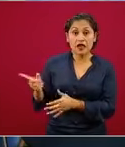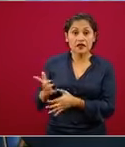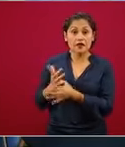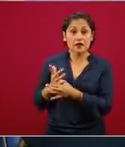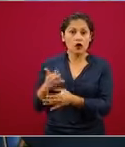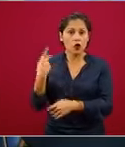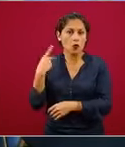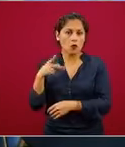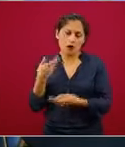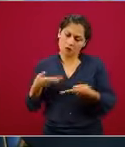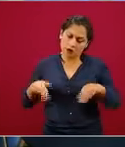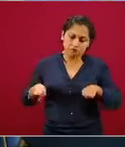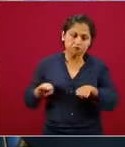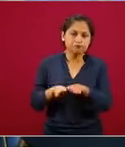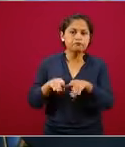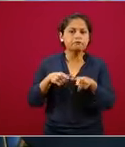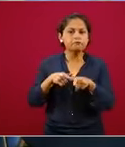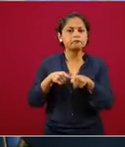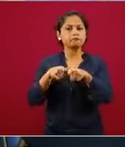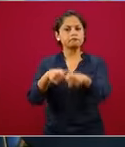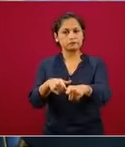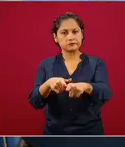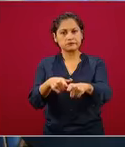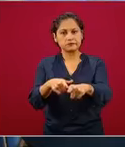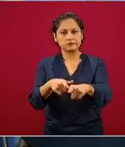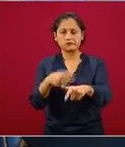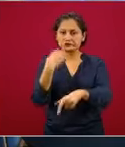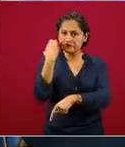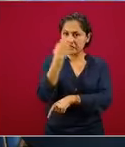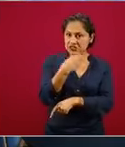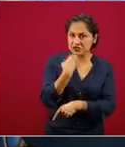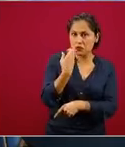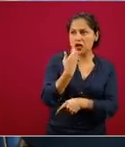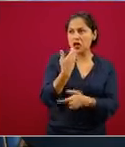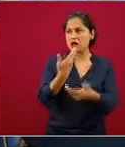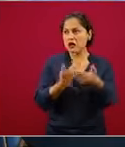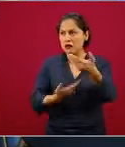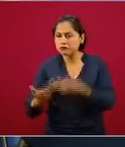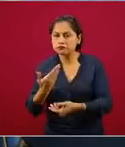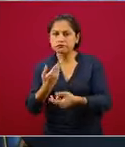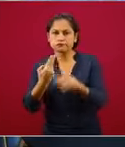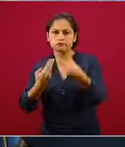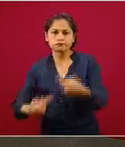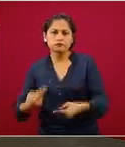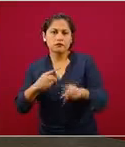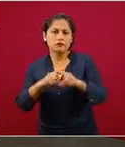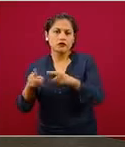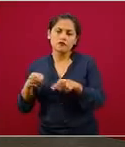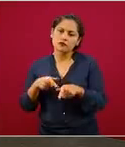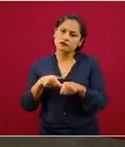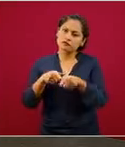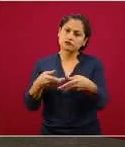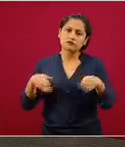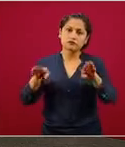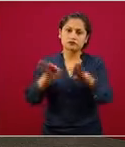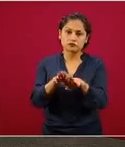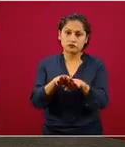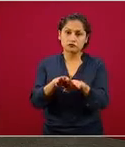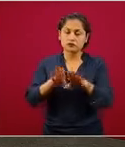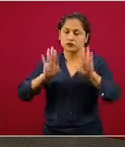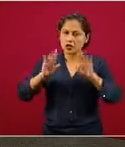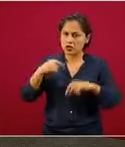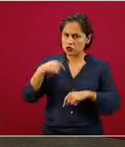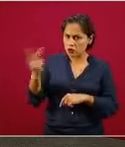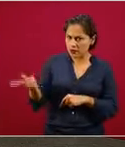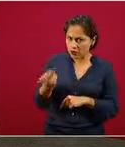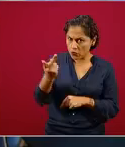abriría, seguirían cerradas escuelas, comercios. A partir de esa fecha, entonces, ¿se aplica lo